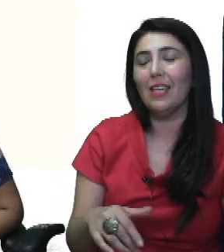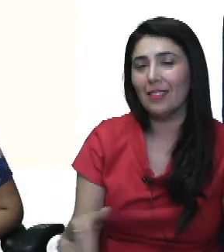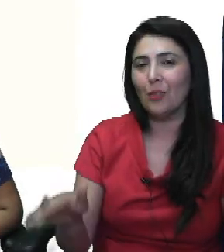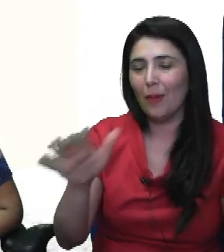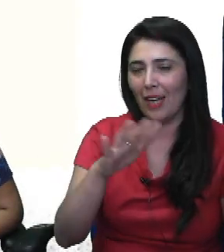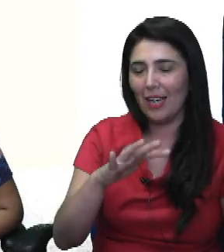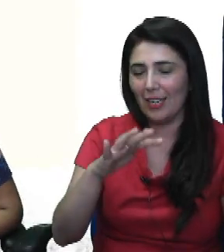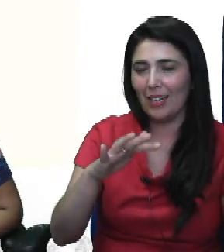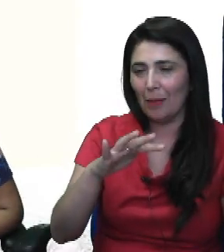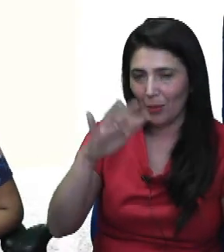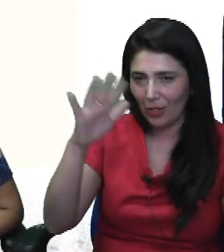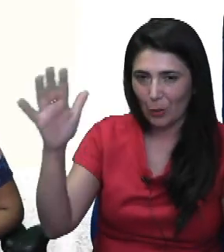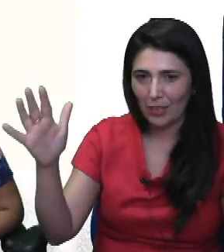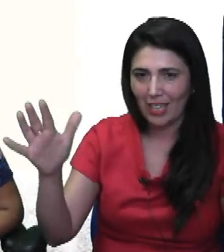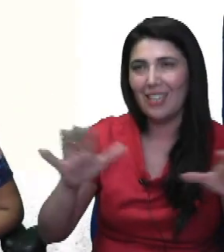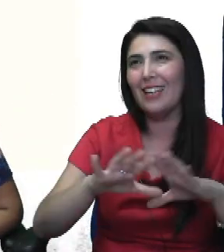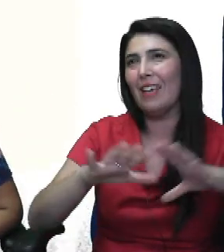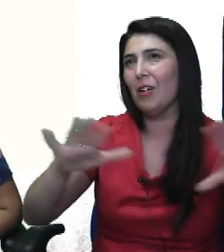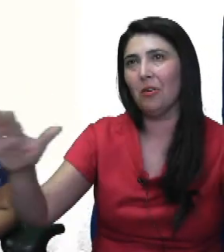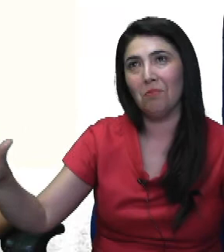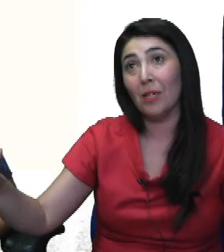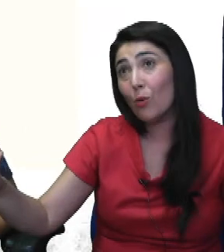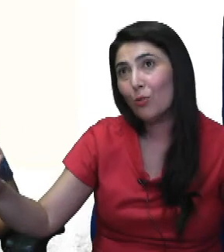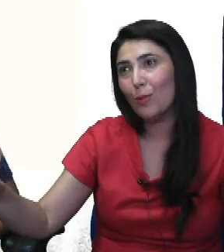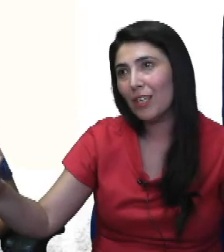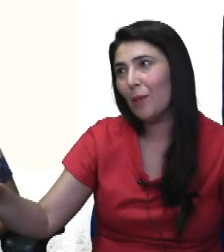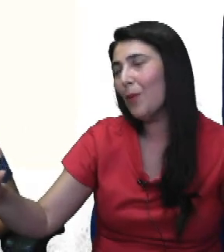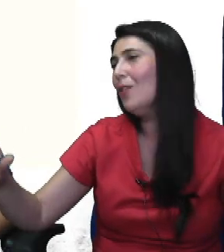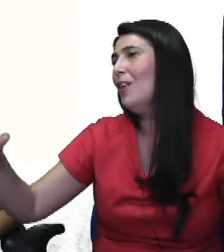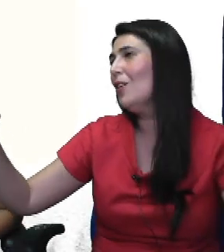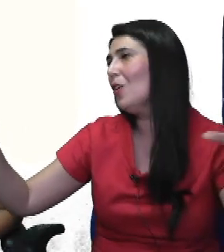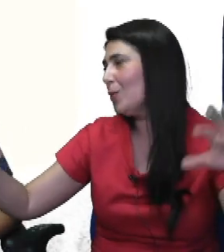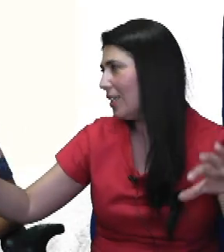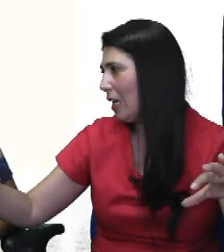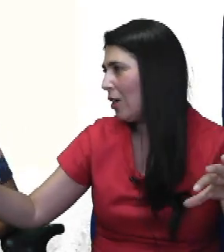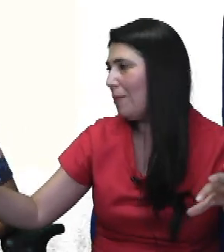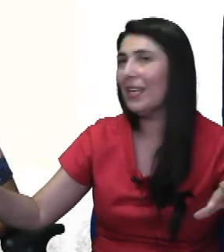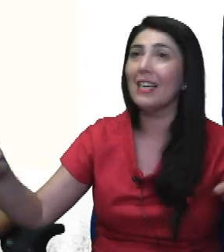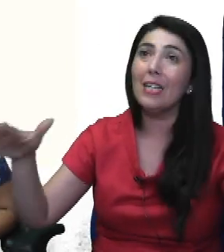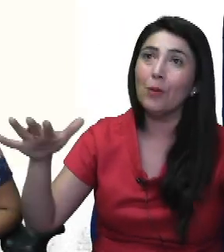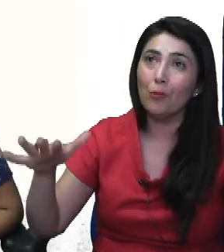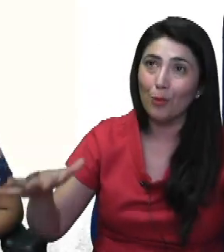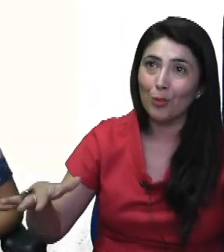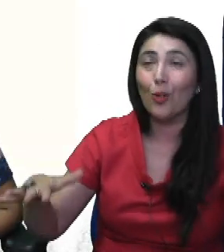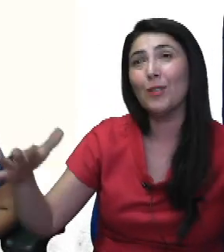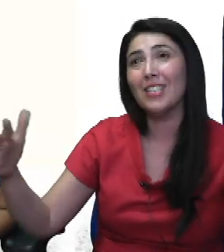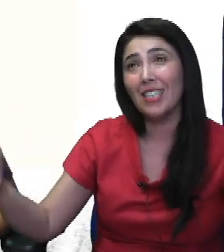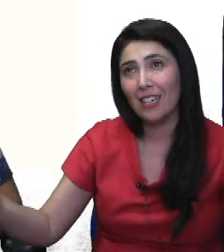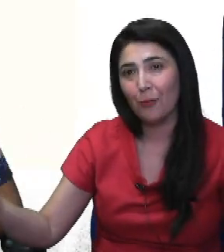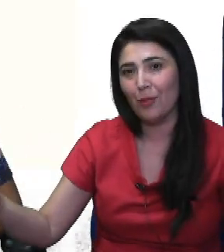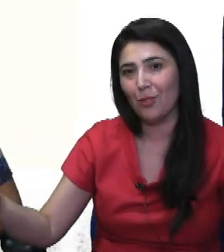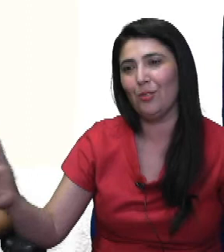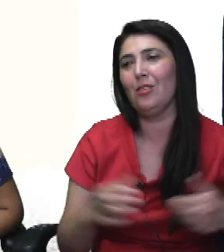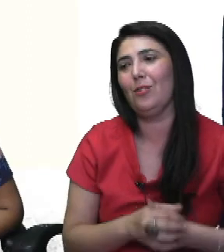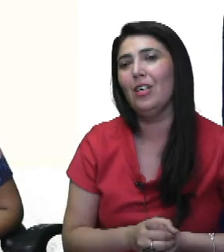que tienen que ser tomadas en el ámbito de la salud mental, que tienen que ver con, incluso, por ejemplo, cómo se destinan los albergues, qué tipo de información, cómo se entrega